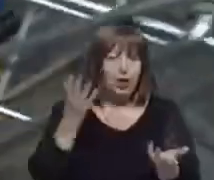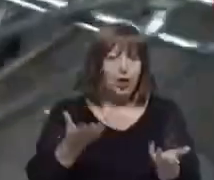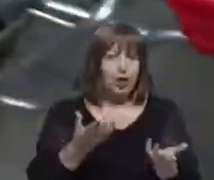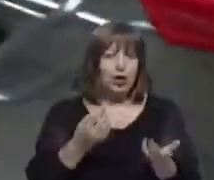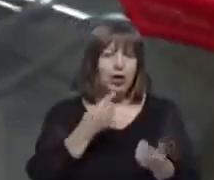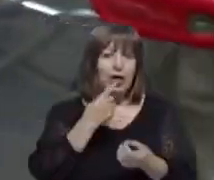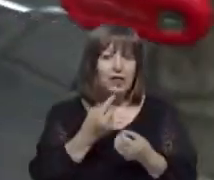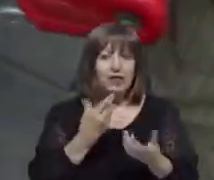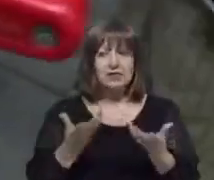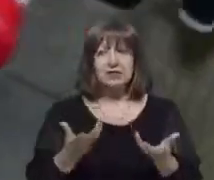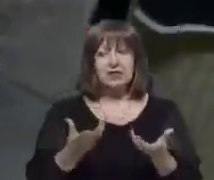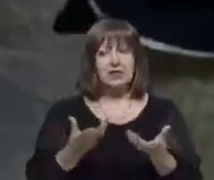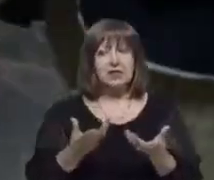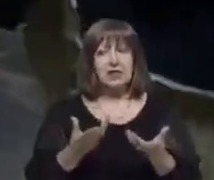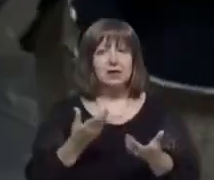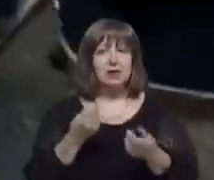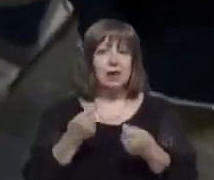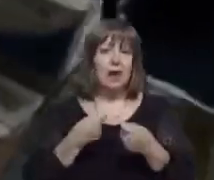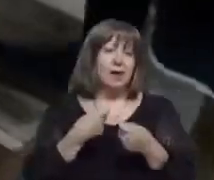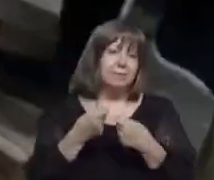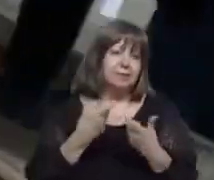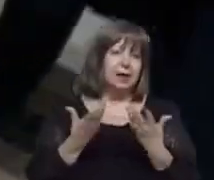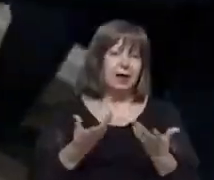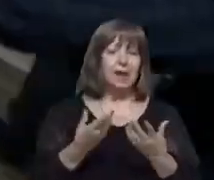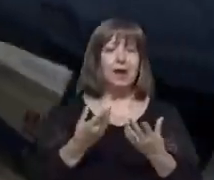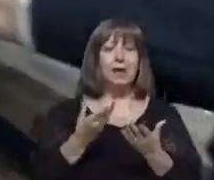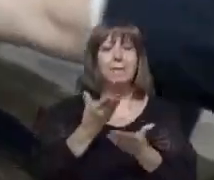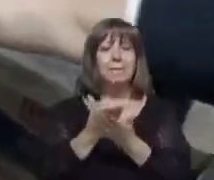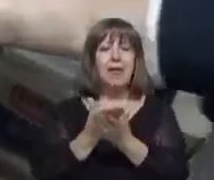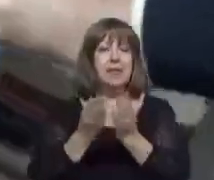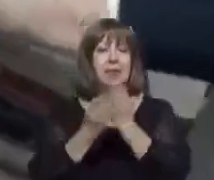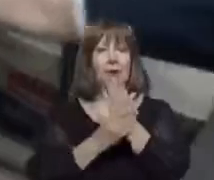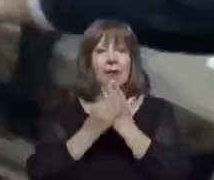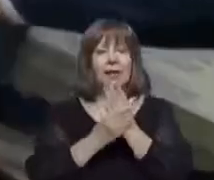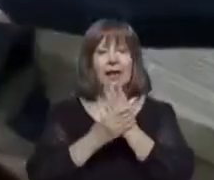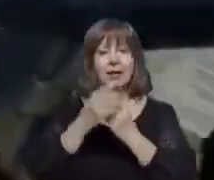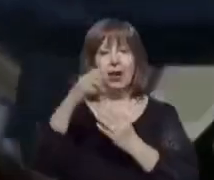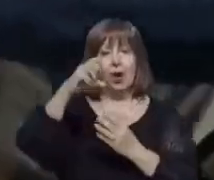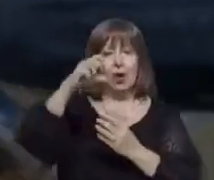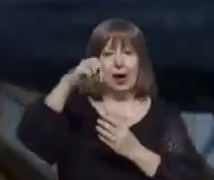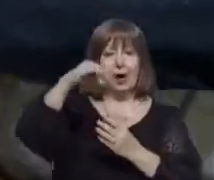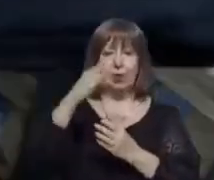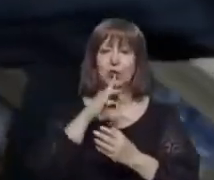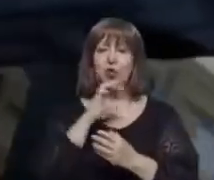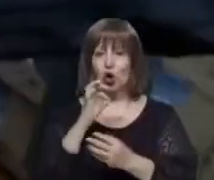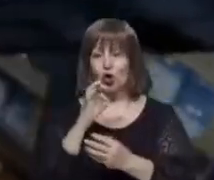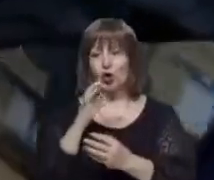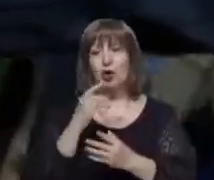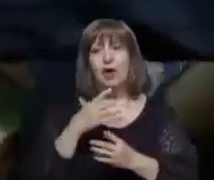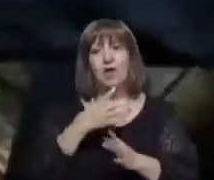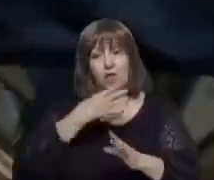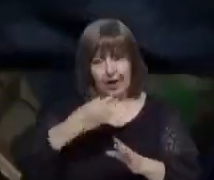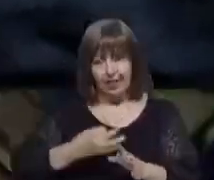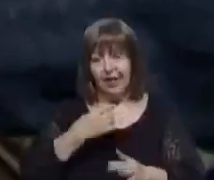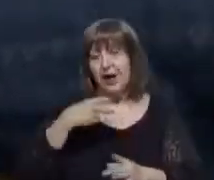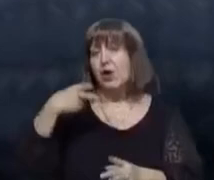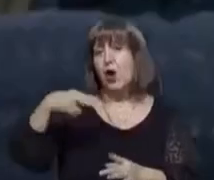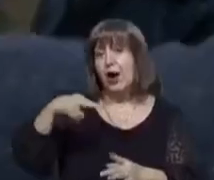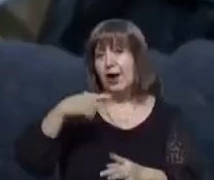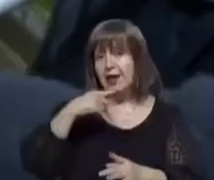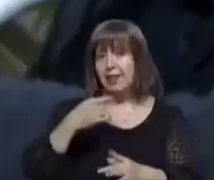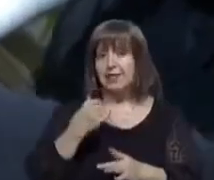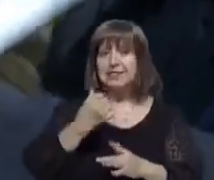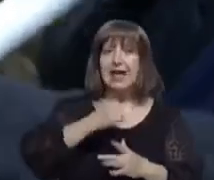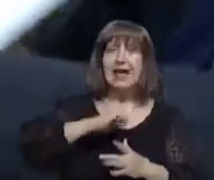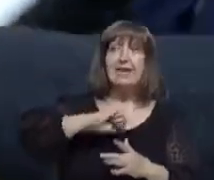contando los empresarios. El pedido del ministro Caputo. Es verdad que la inflación viene bajando en términos de números, porque meses anteriores